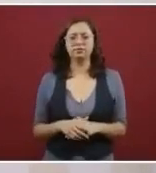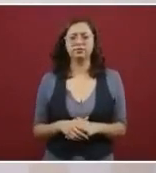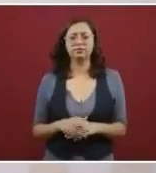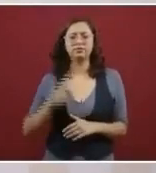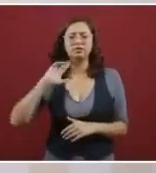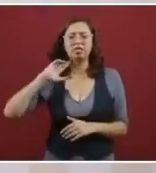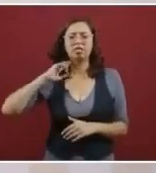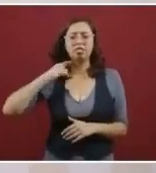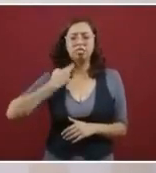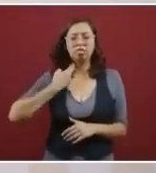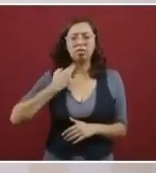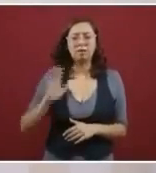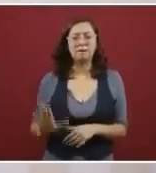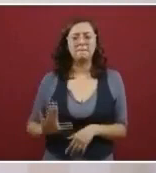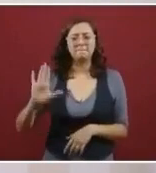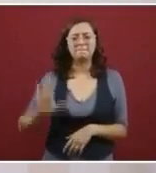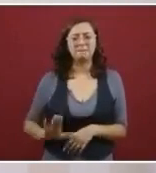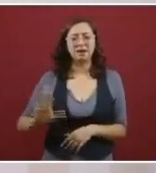o